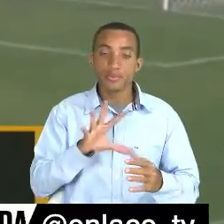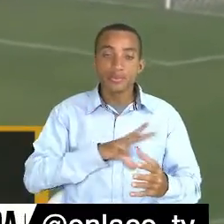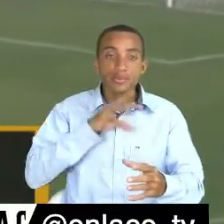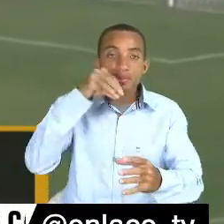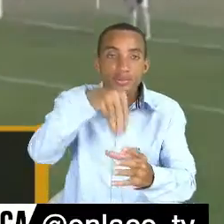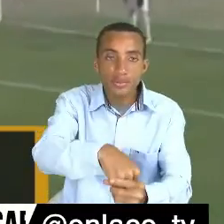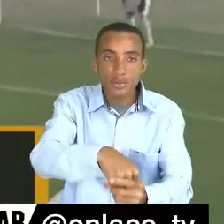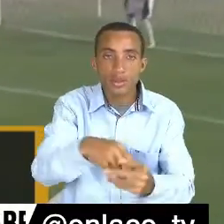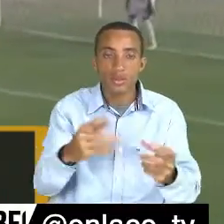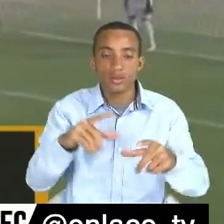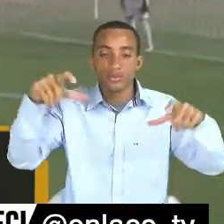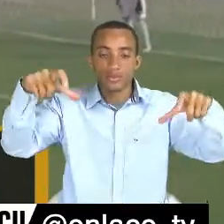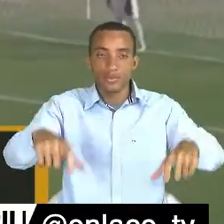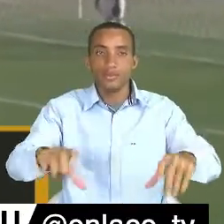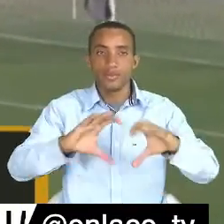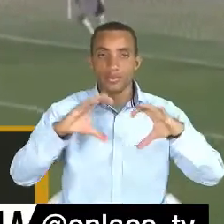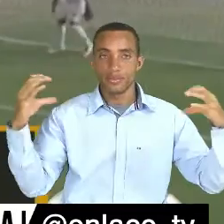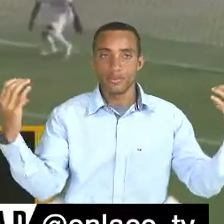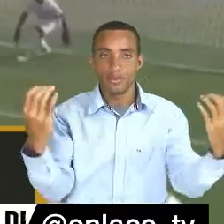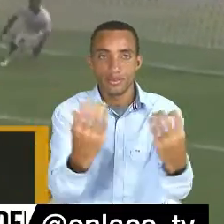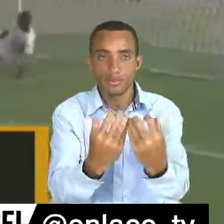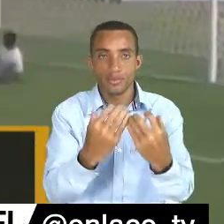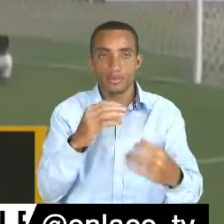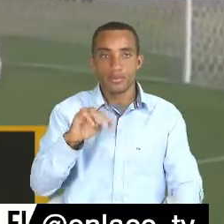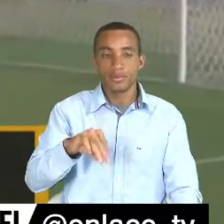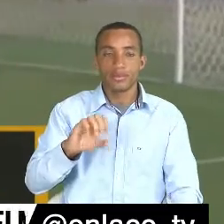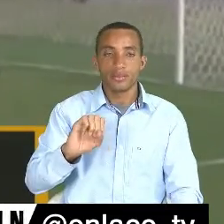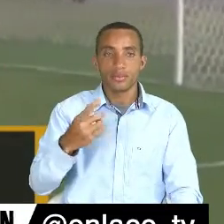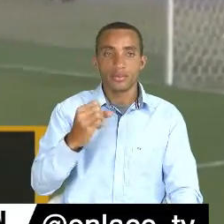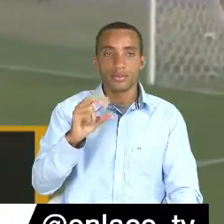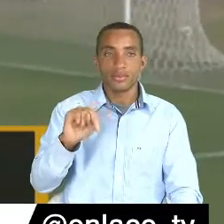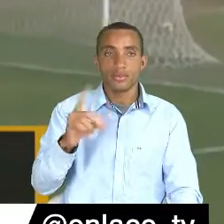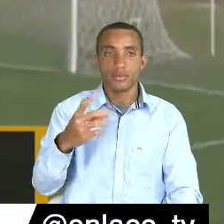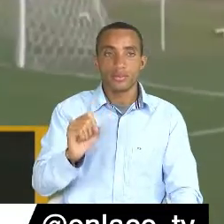de Magangué. El equipo bananero se fue arriba con anotación de tiro penal.